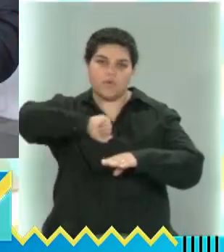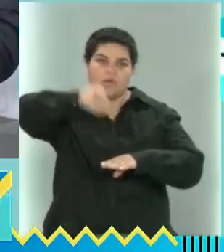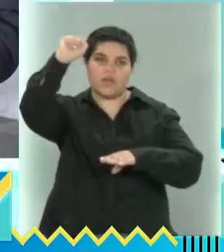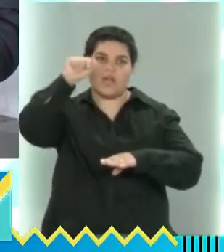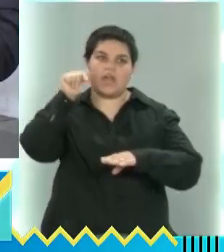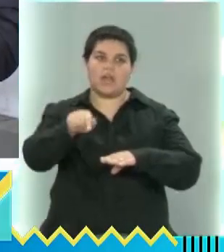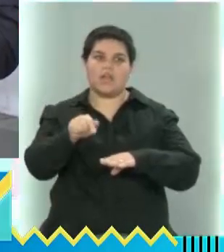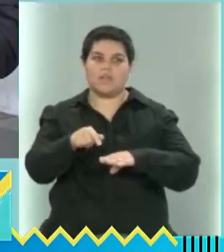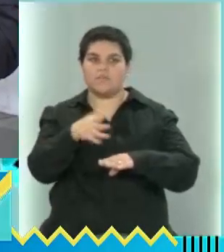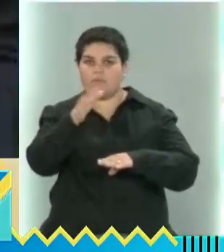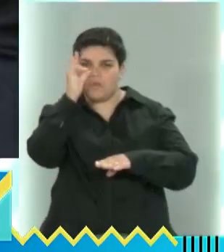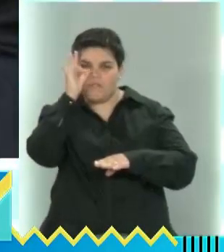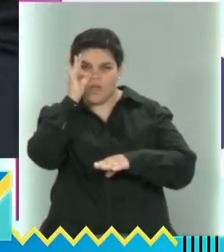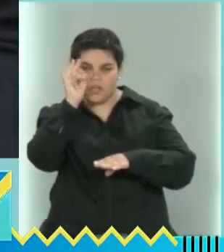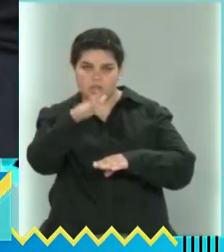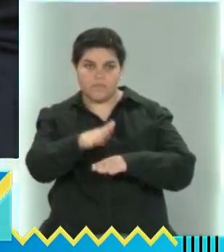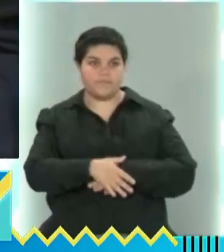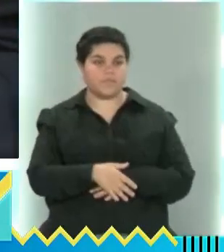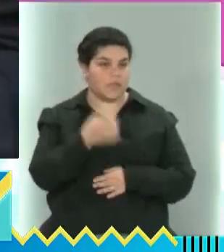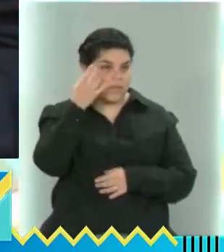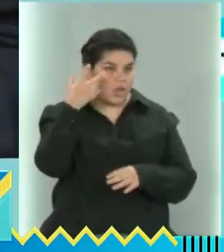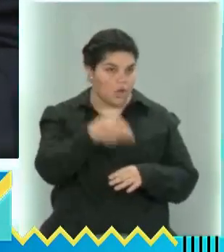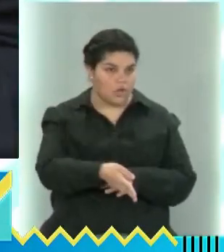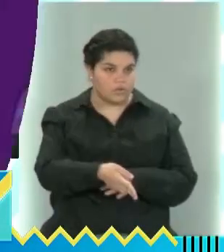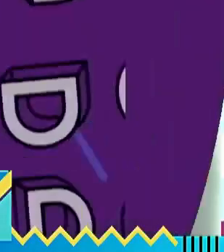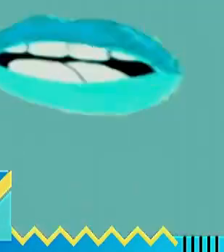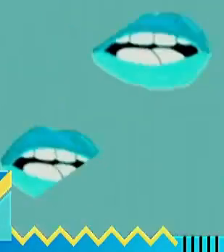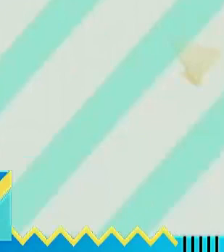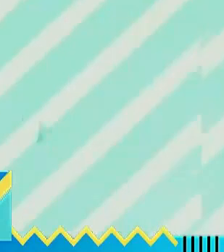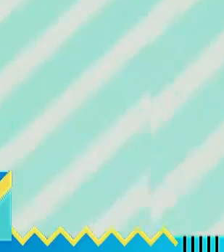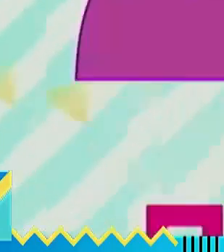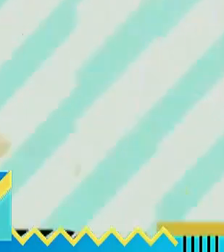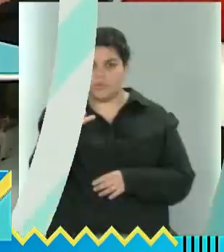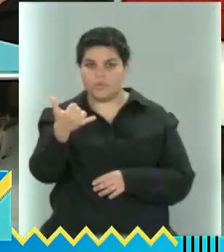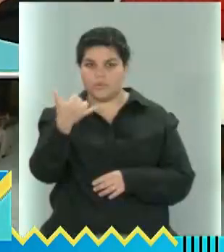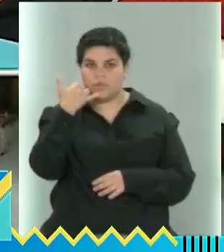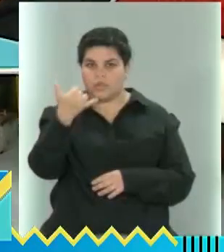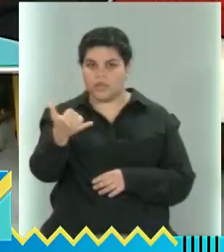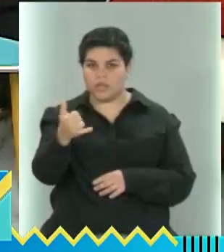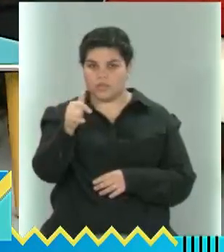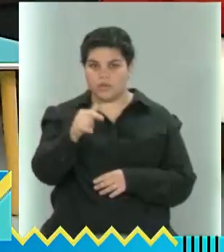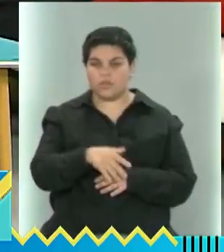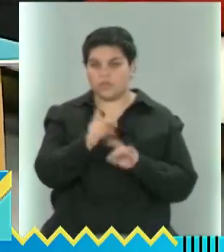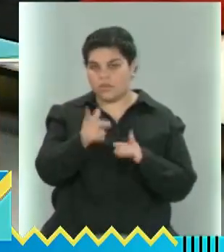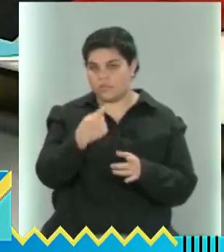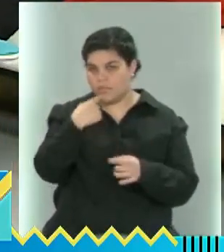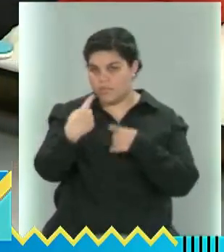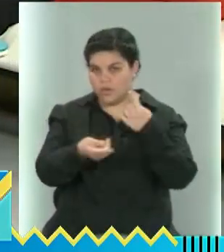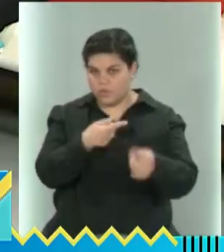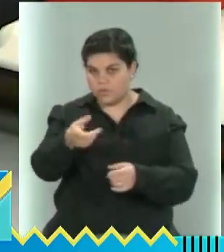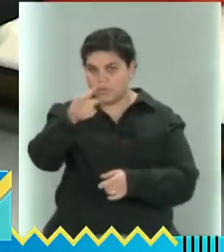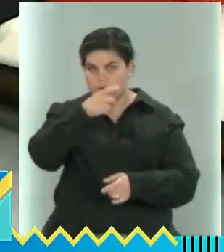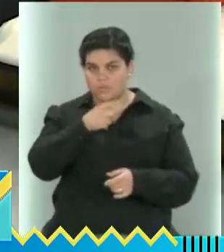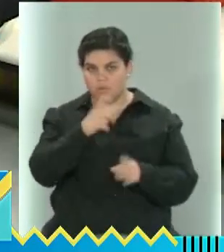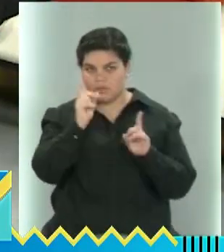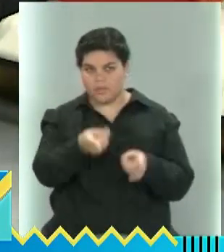del doble. ¿Sí? Juan Pablo, te corto un segundito Sí. porque tenemos una comunicación telefónica, pero por supuesto vamos a retomar la pregunta y la respuesta también de